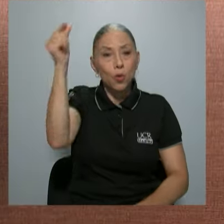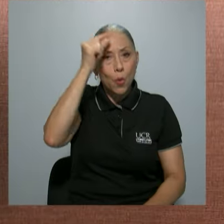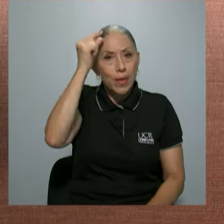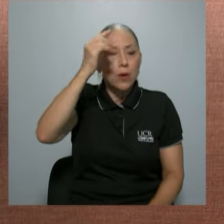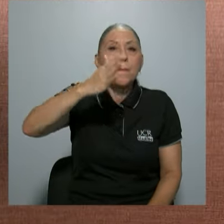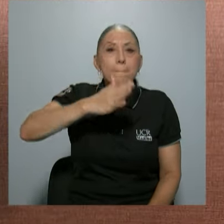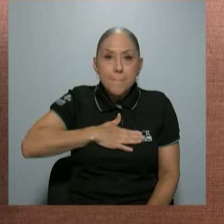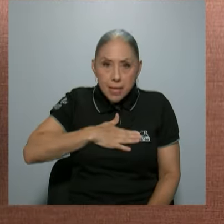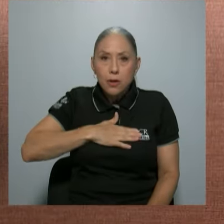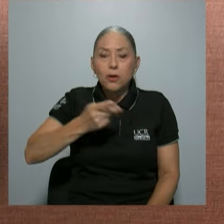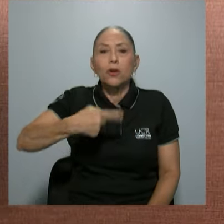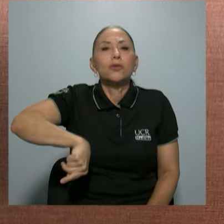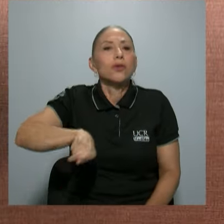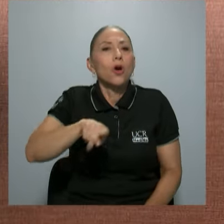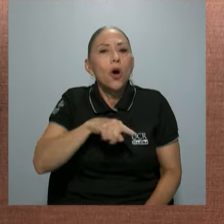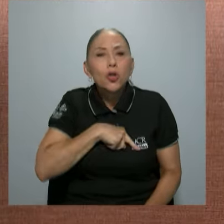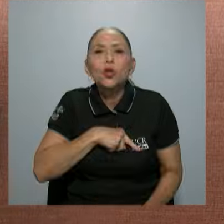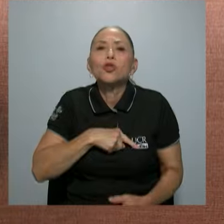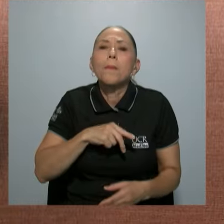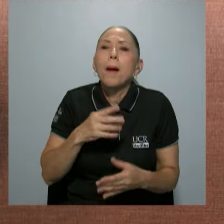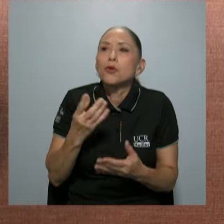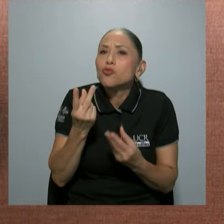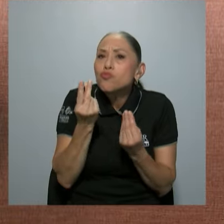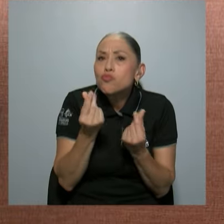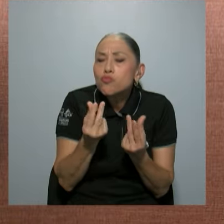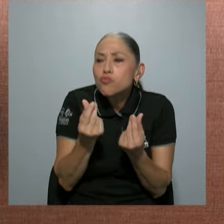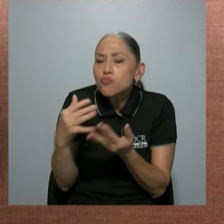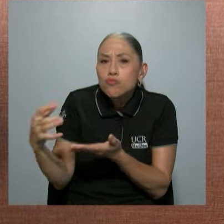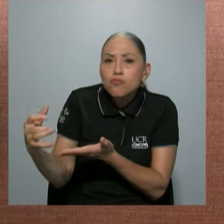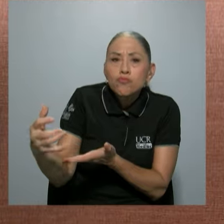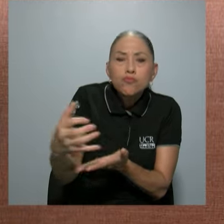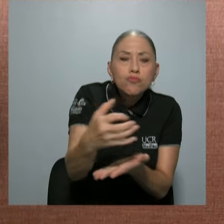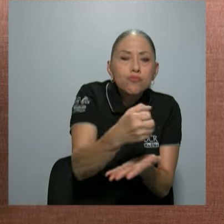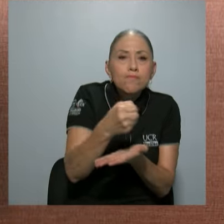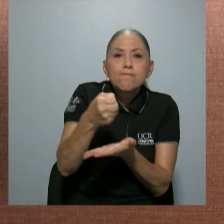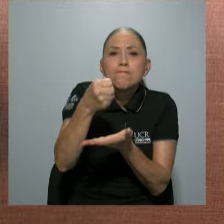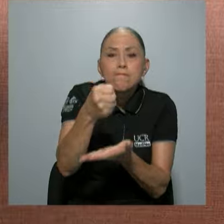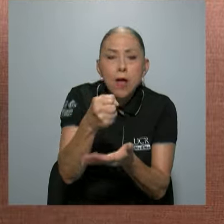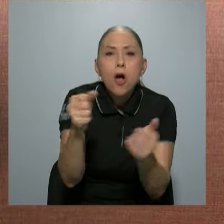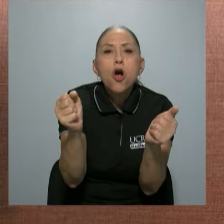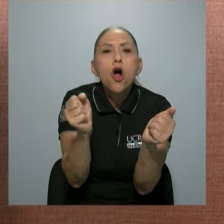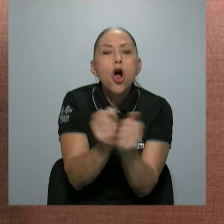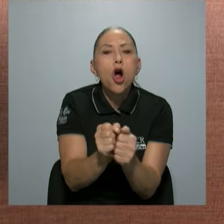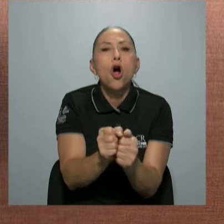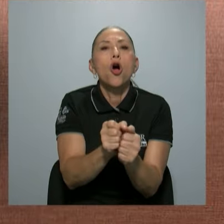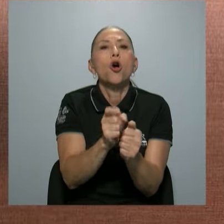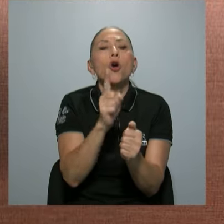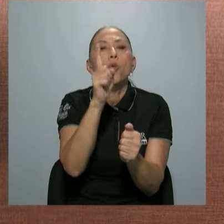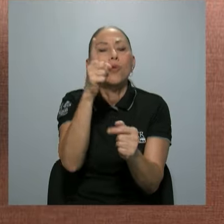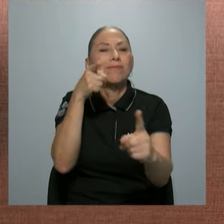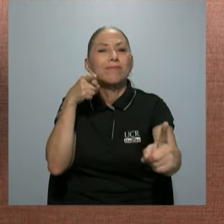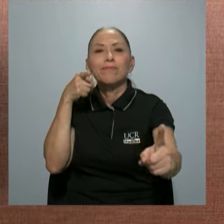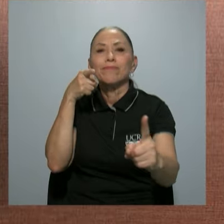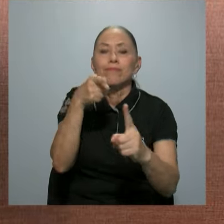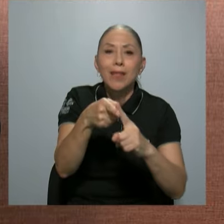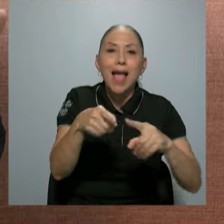a levantar muchos recursos bajo el esquema o bajo la línea de acción